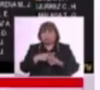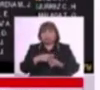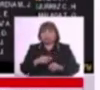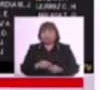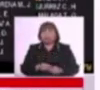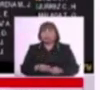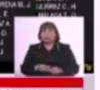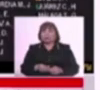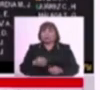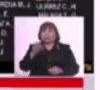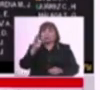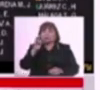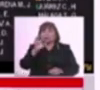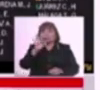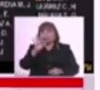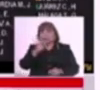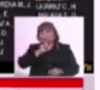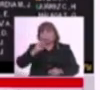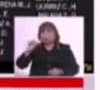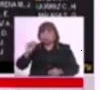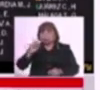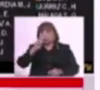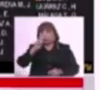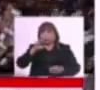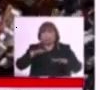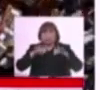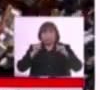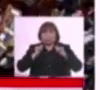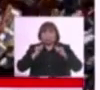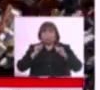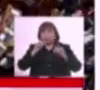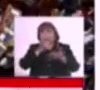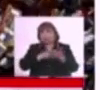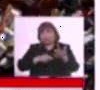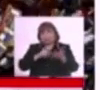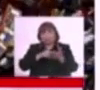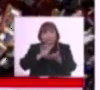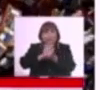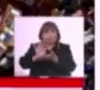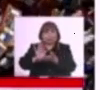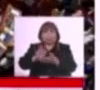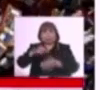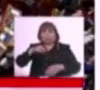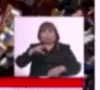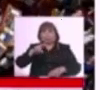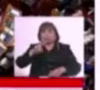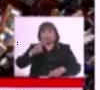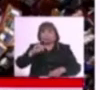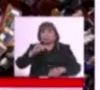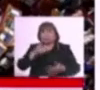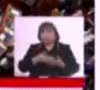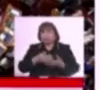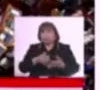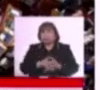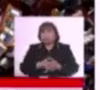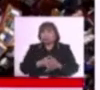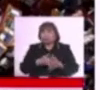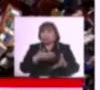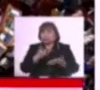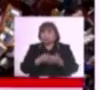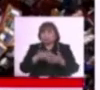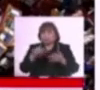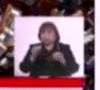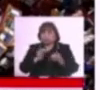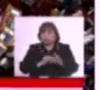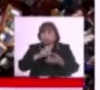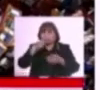lo inhabiliten por 10 años. Para mí la inhabilitación debería ser perpetua, pero bueno, 10 años no podía. Ahora el señor